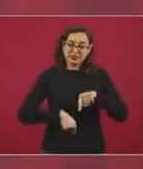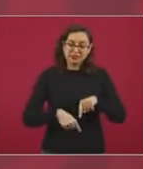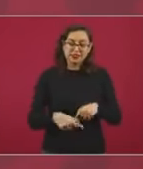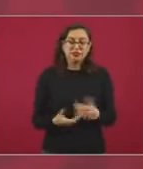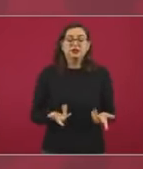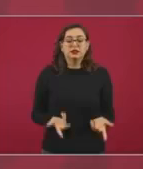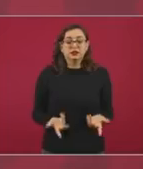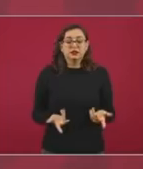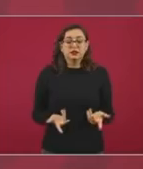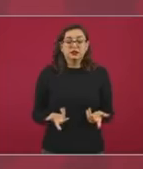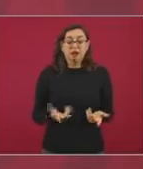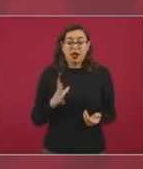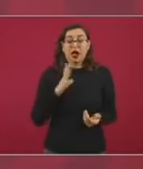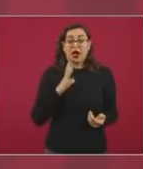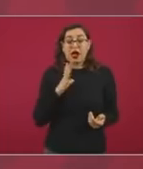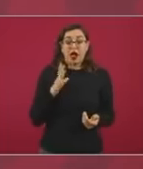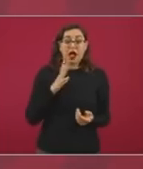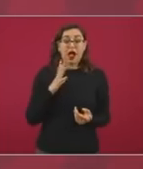que muchas veces son